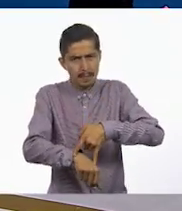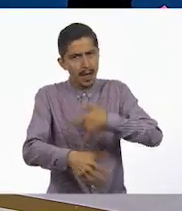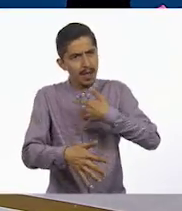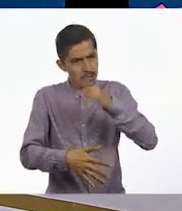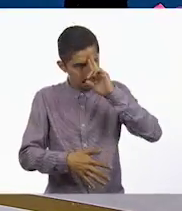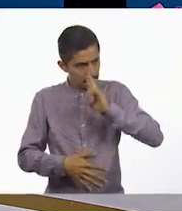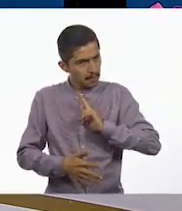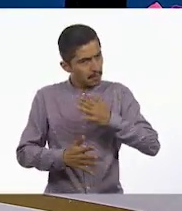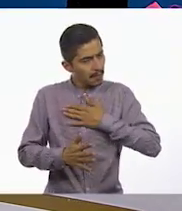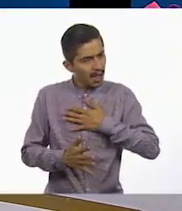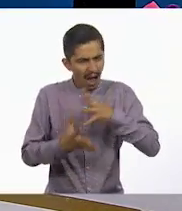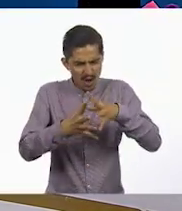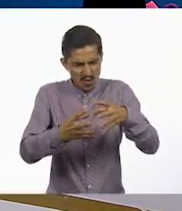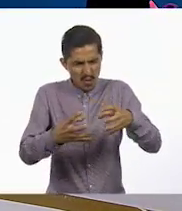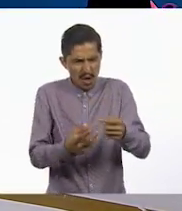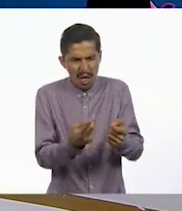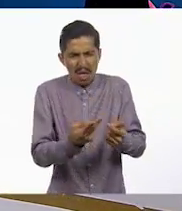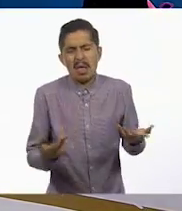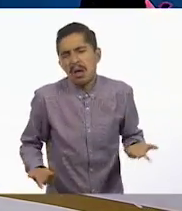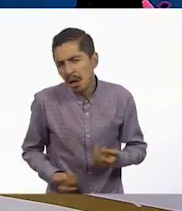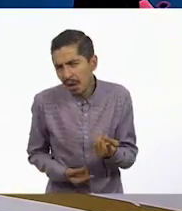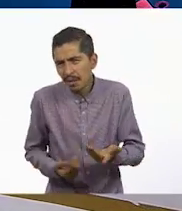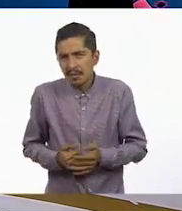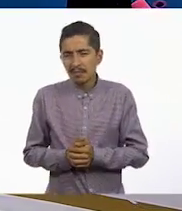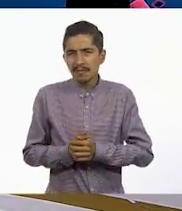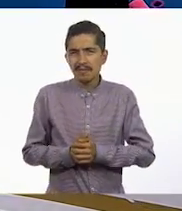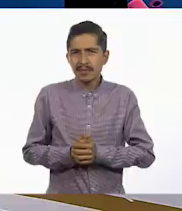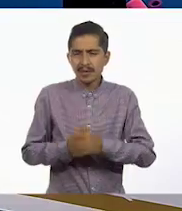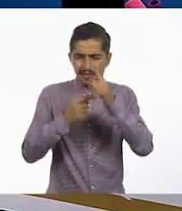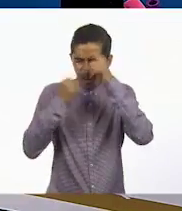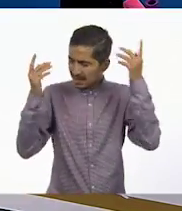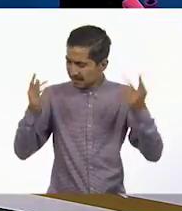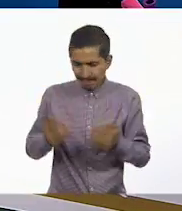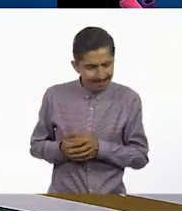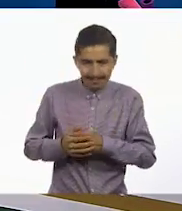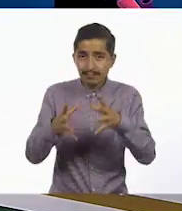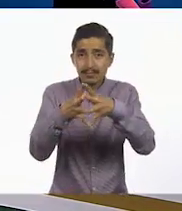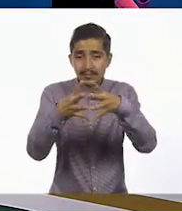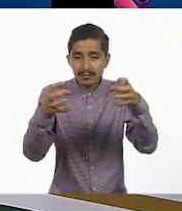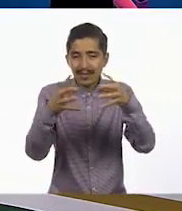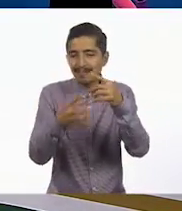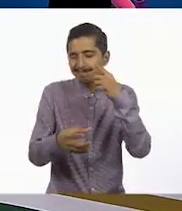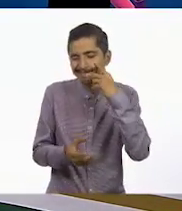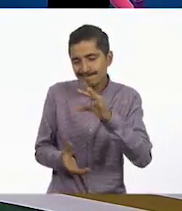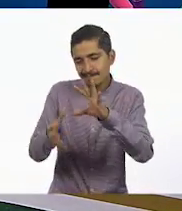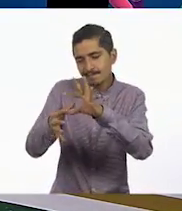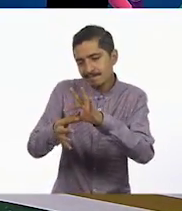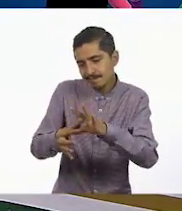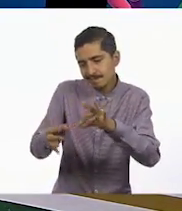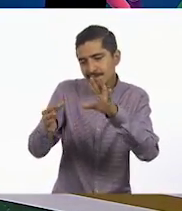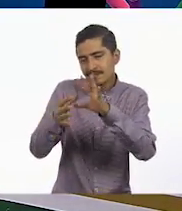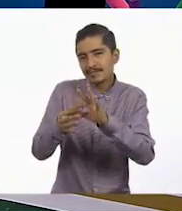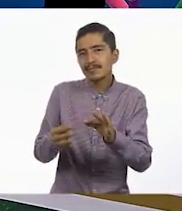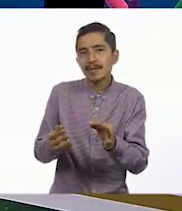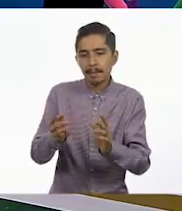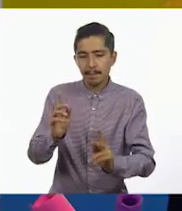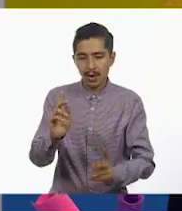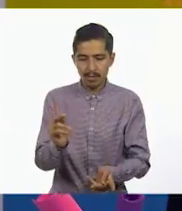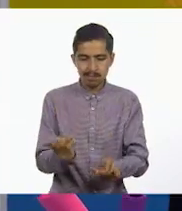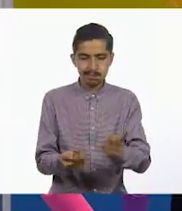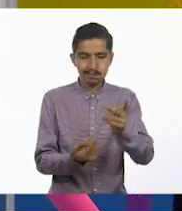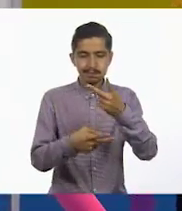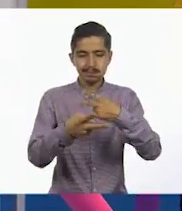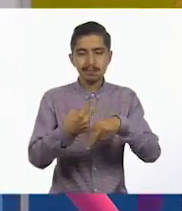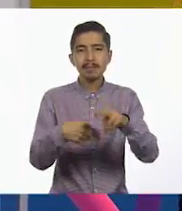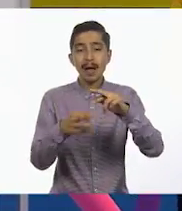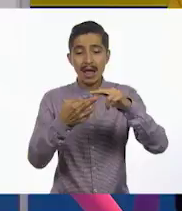tengo que ver con el algodón? Estaba muy enfadado, pero todos los algodones le explicaron que eran plantas que daban origen a